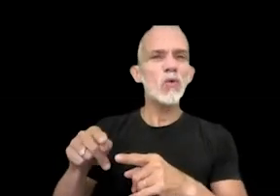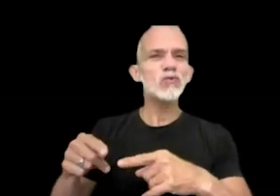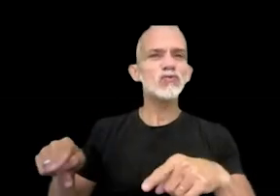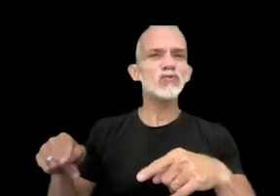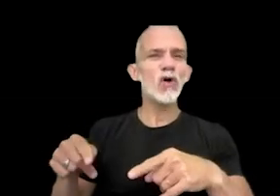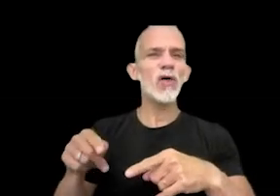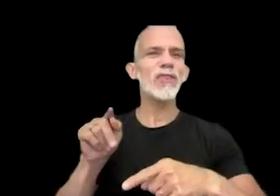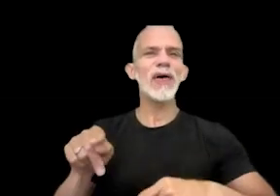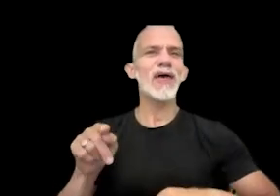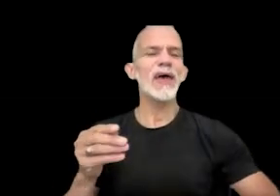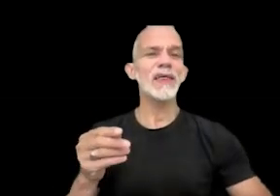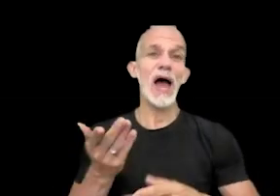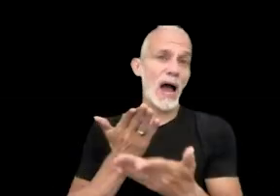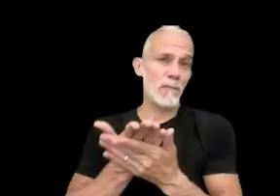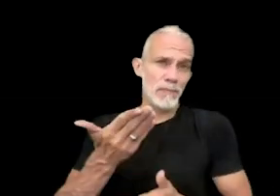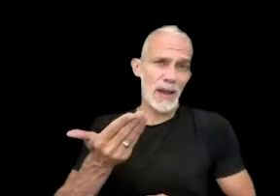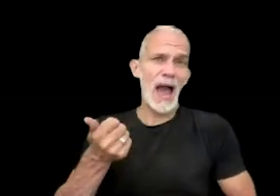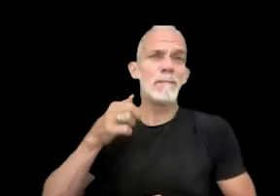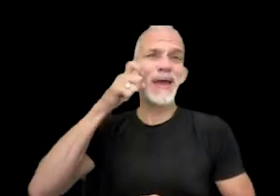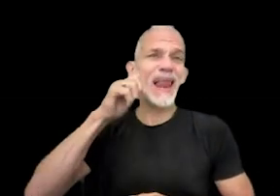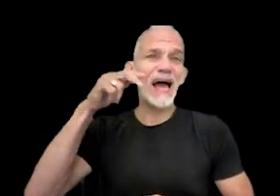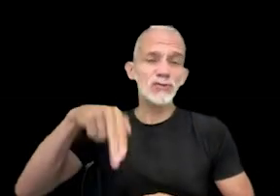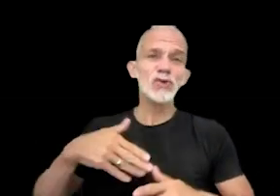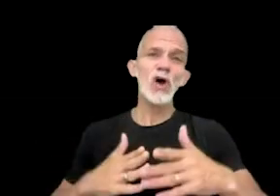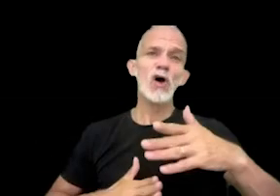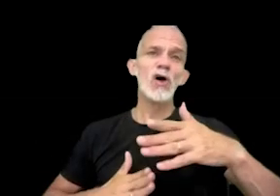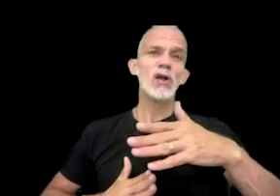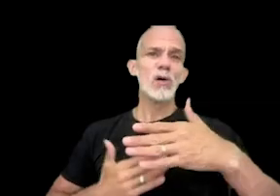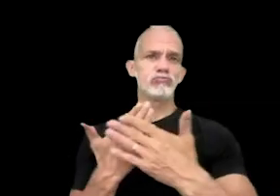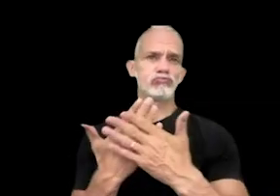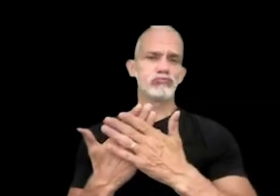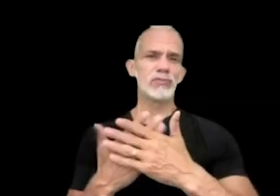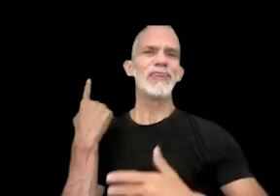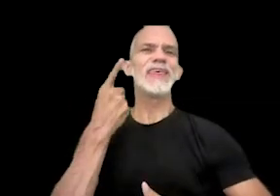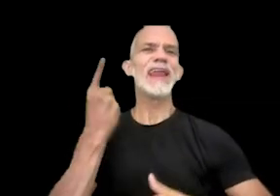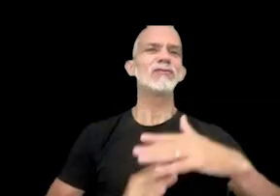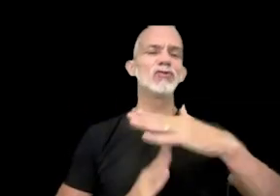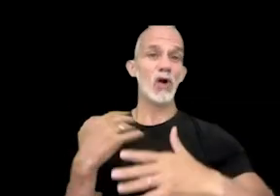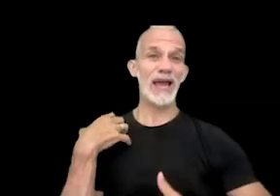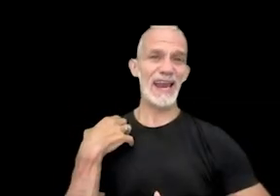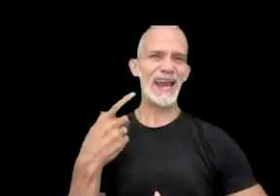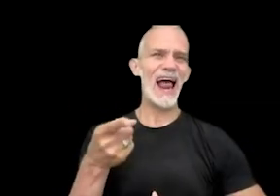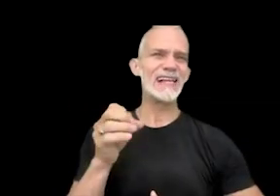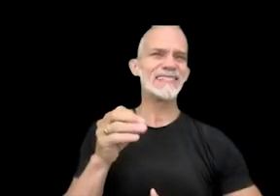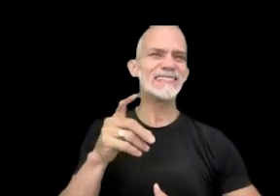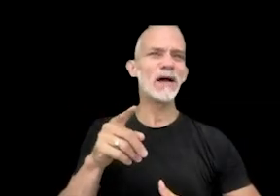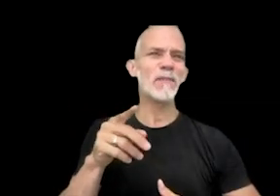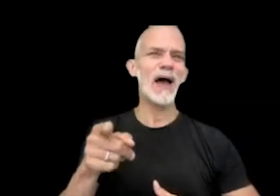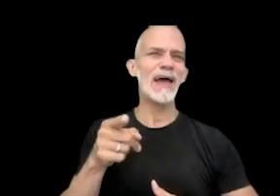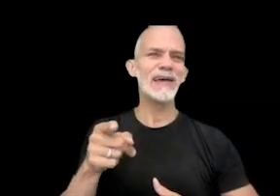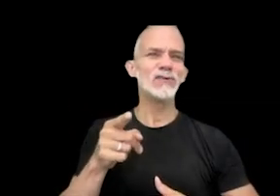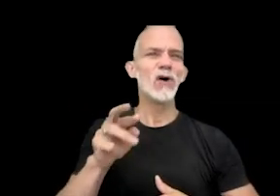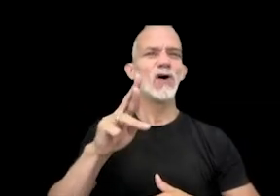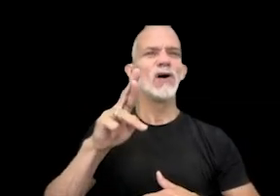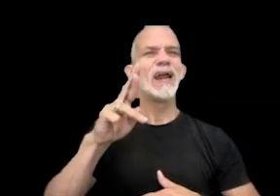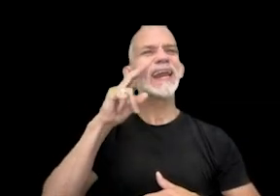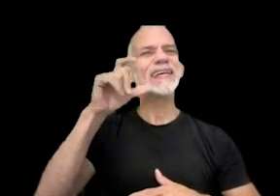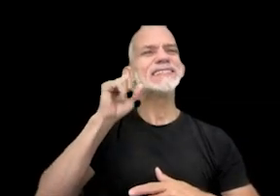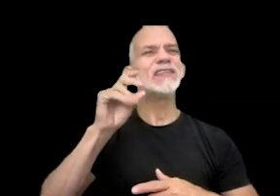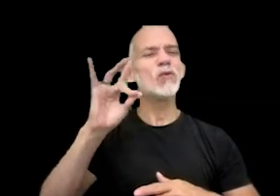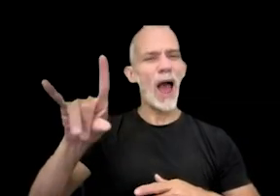el recurso de apelación ante el director general, más conocido como el recurso residual del